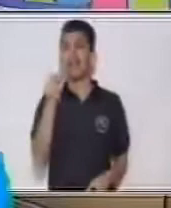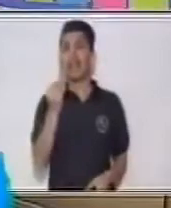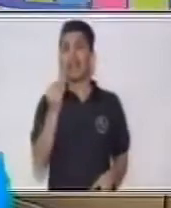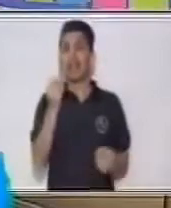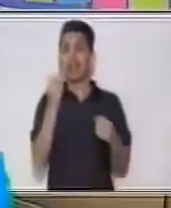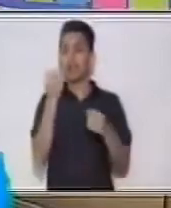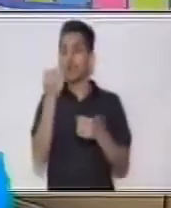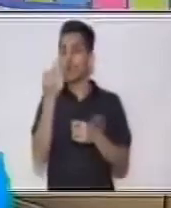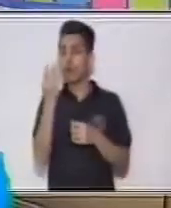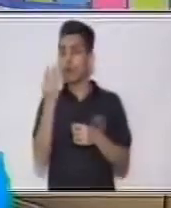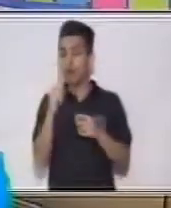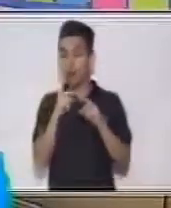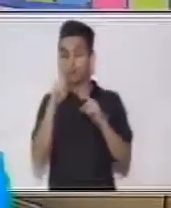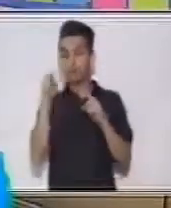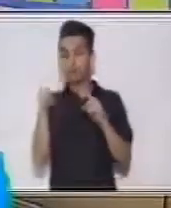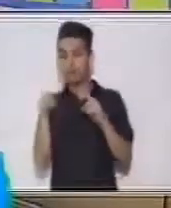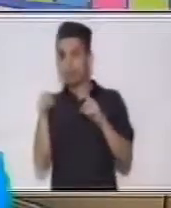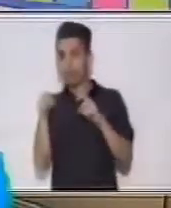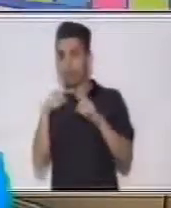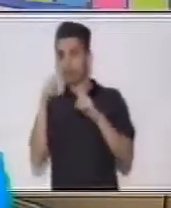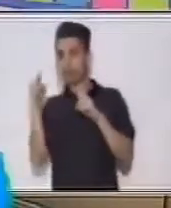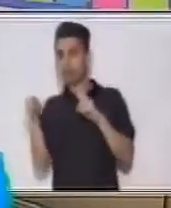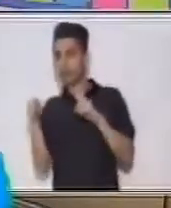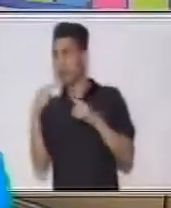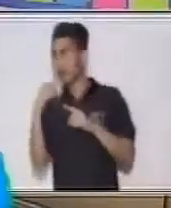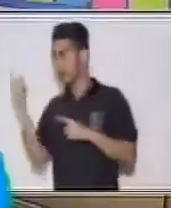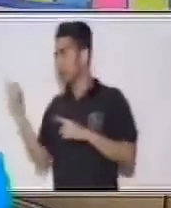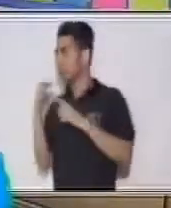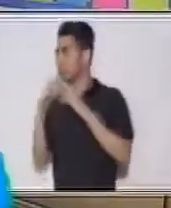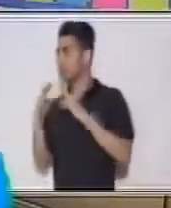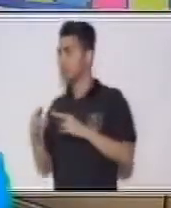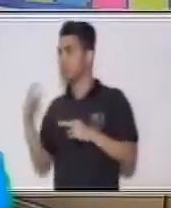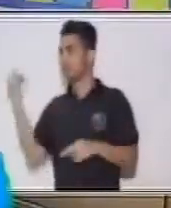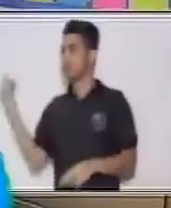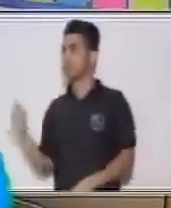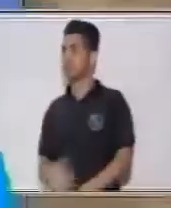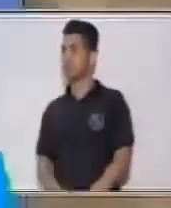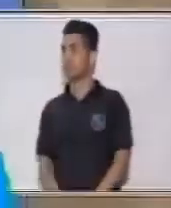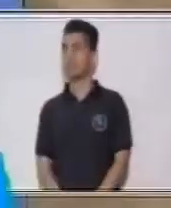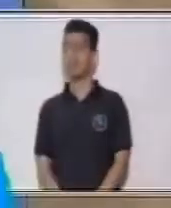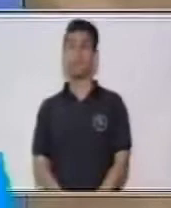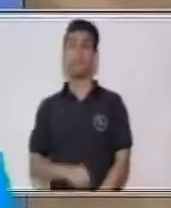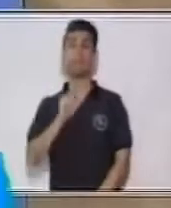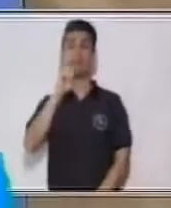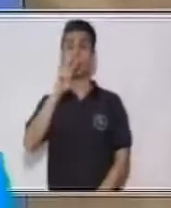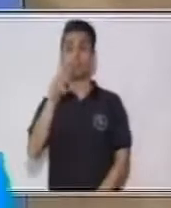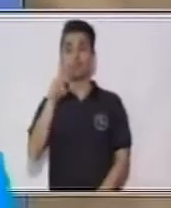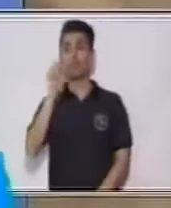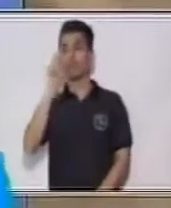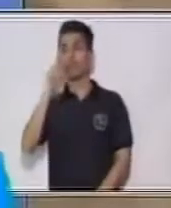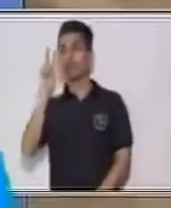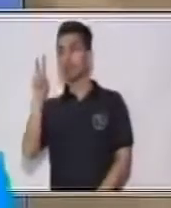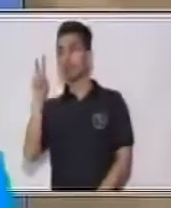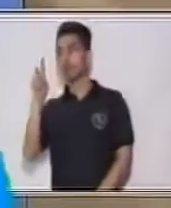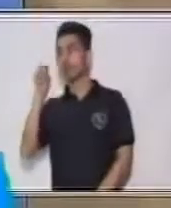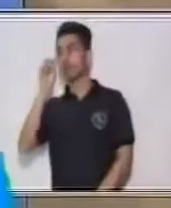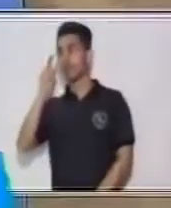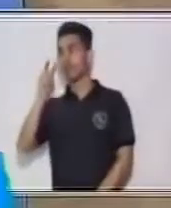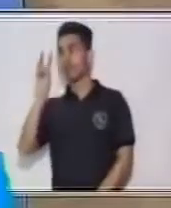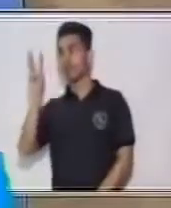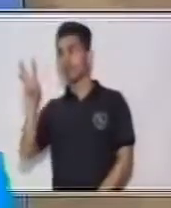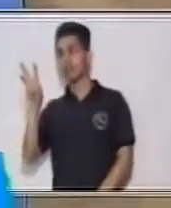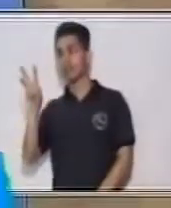vamos a ver y vamos a responder unas preguntas 21 22 23